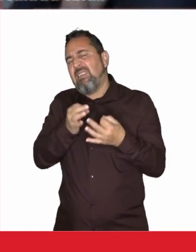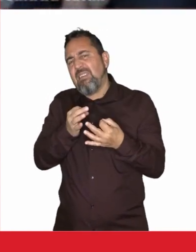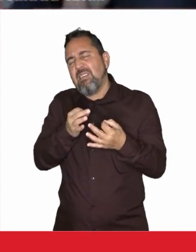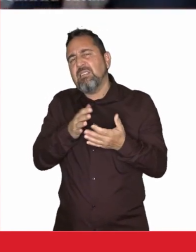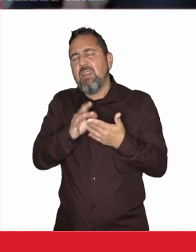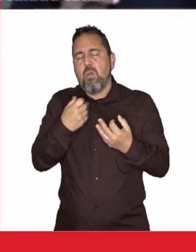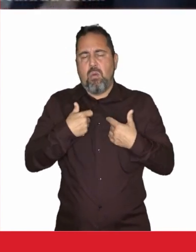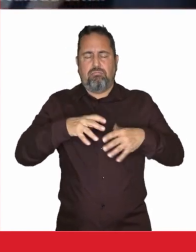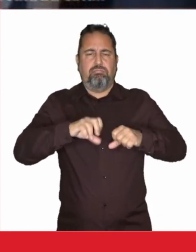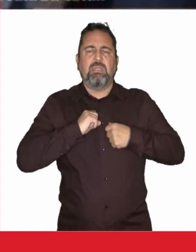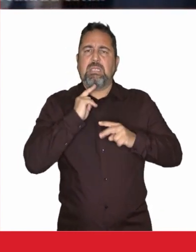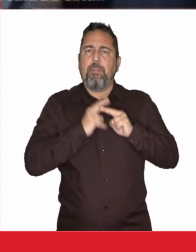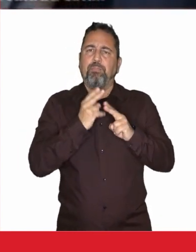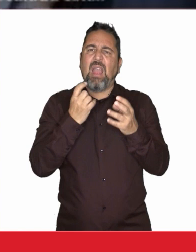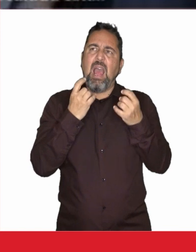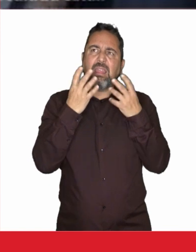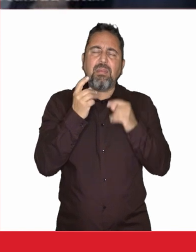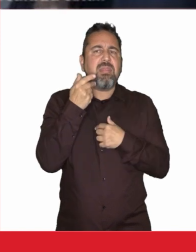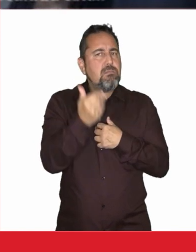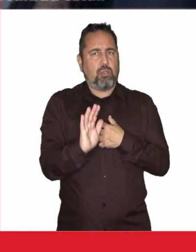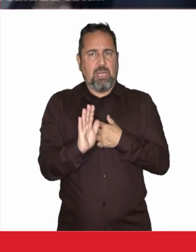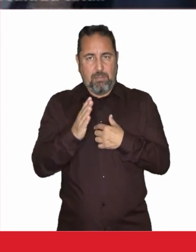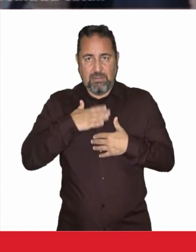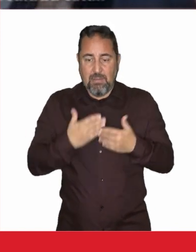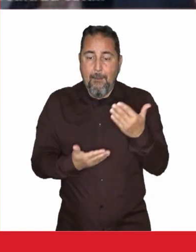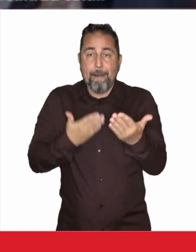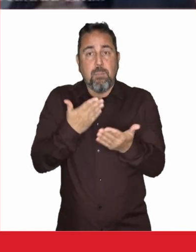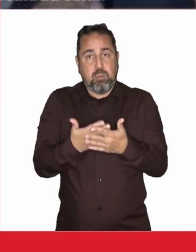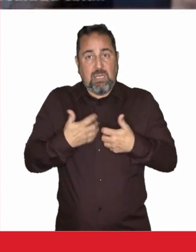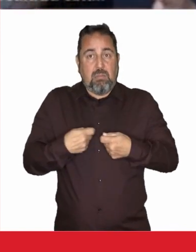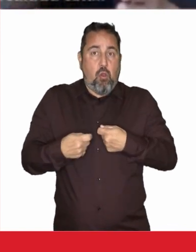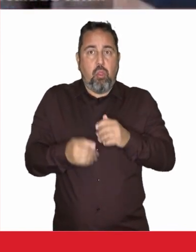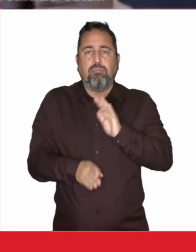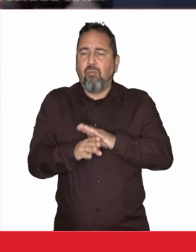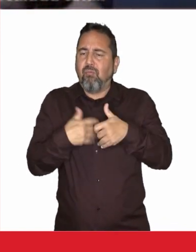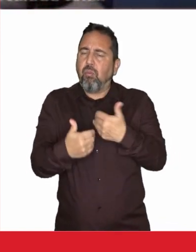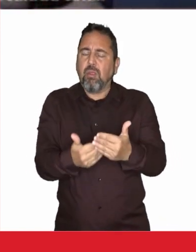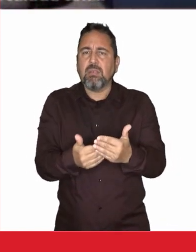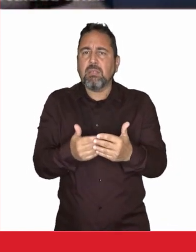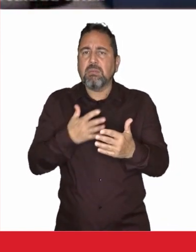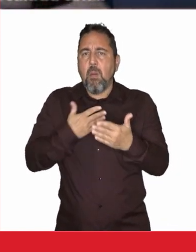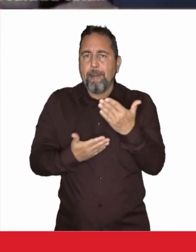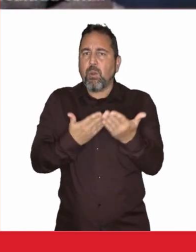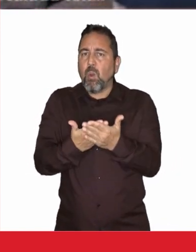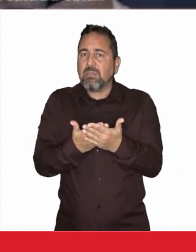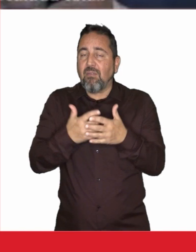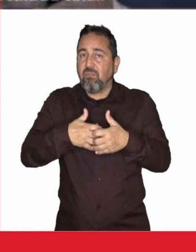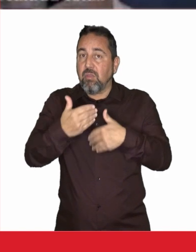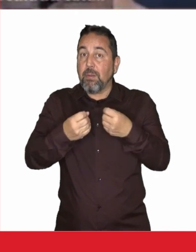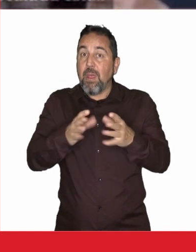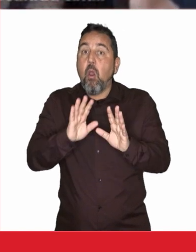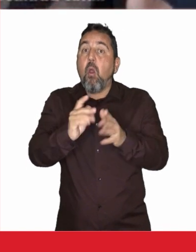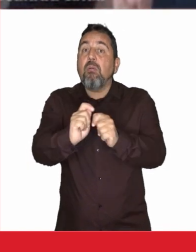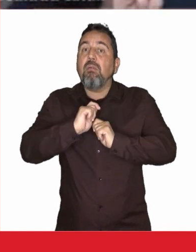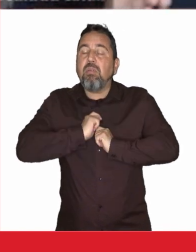habíamos visto es ocuparse de una actividad que es clave para que mi propuesta de negocio salga, para que mi propuesta de valor